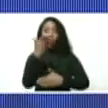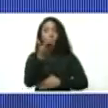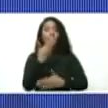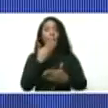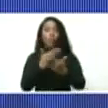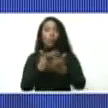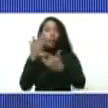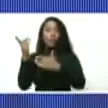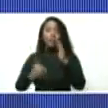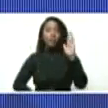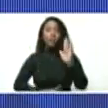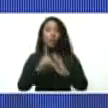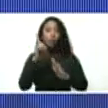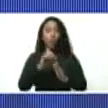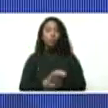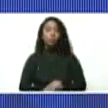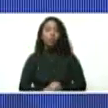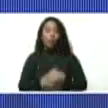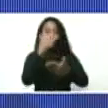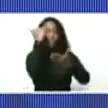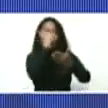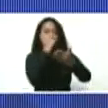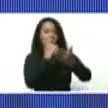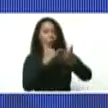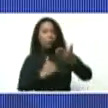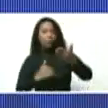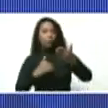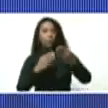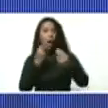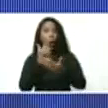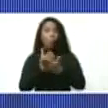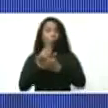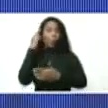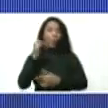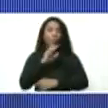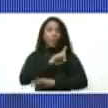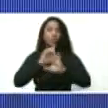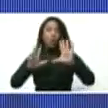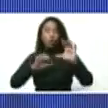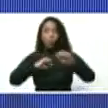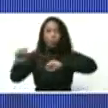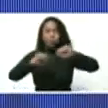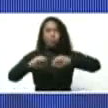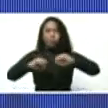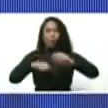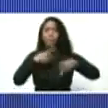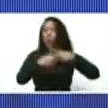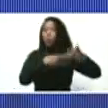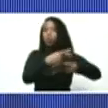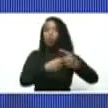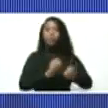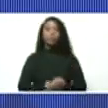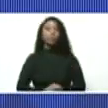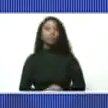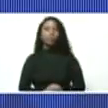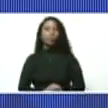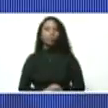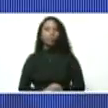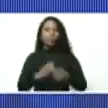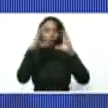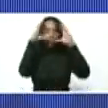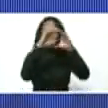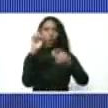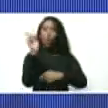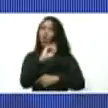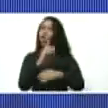pedido desarrollar la agenda económica bolivariana con sus 18 motores productivos, enfocarnos no